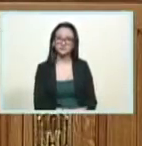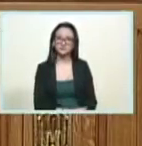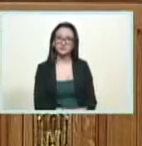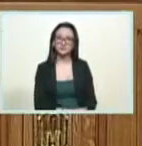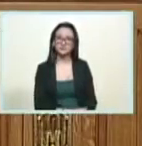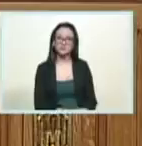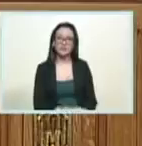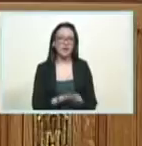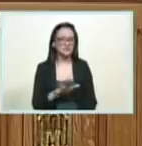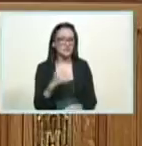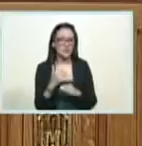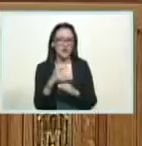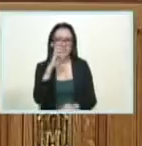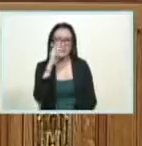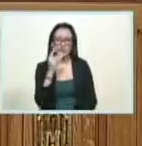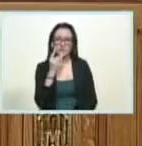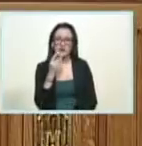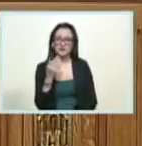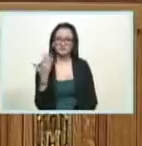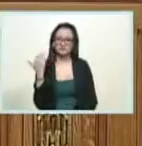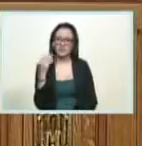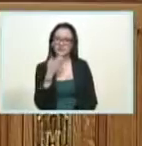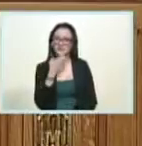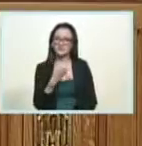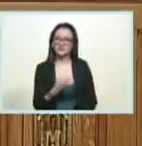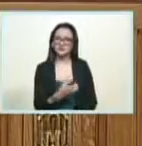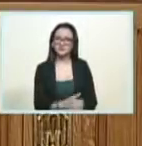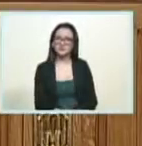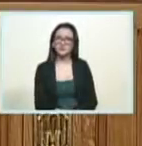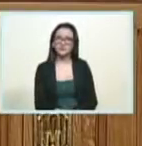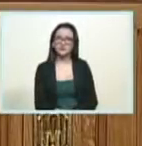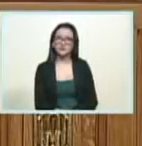Y así en República Dominicana, en el mes de diciembre,